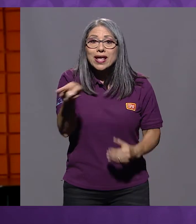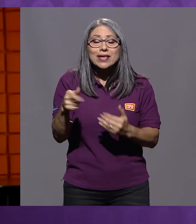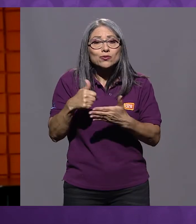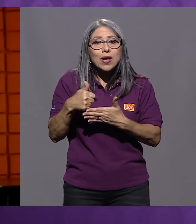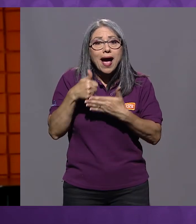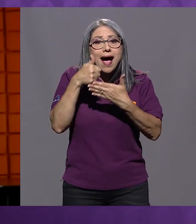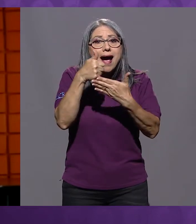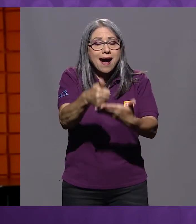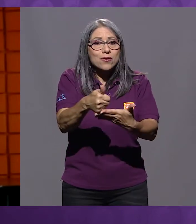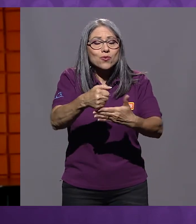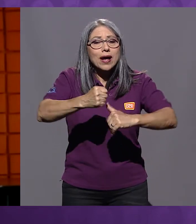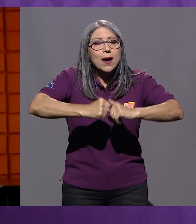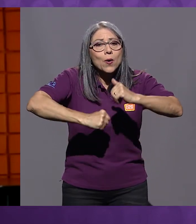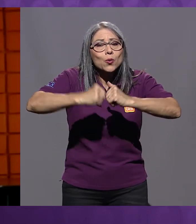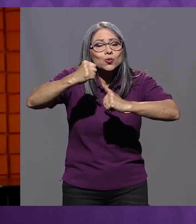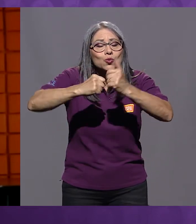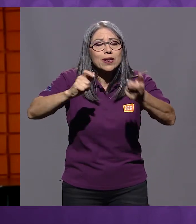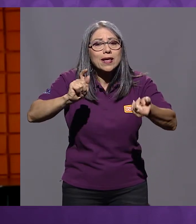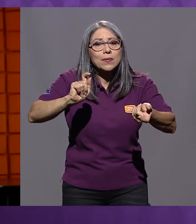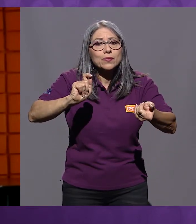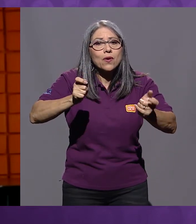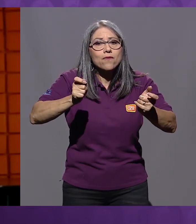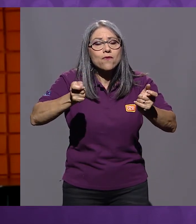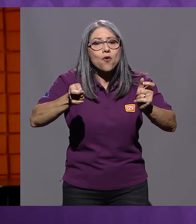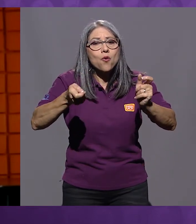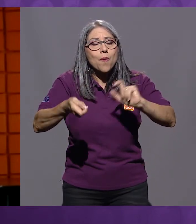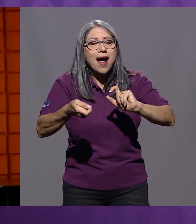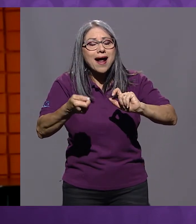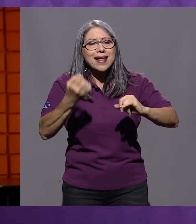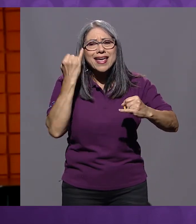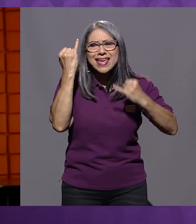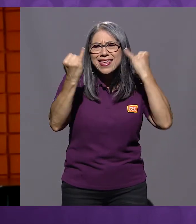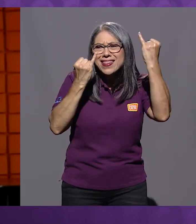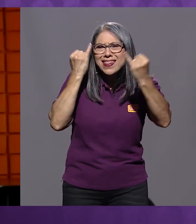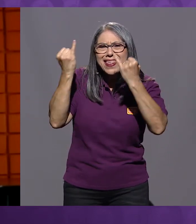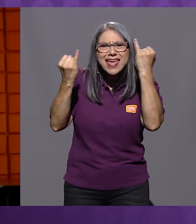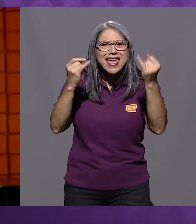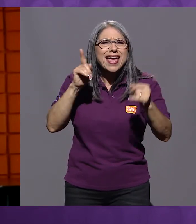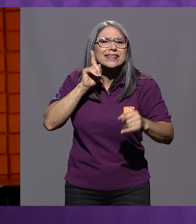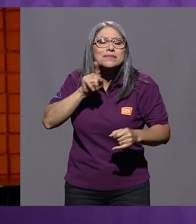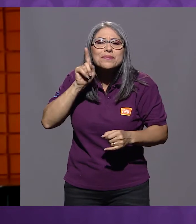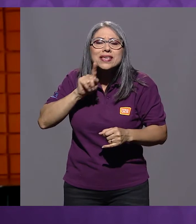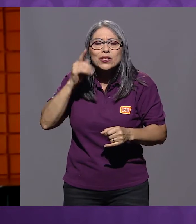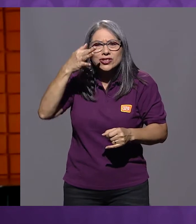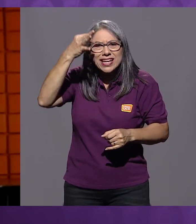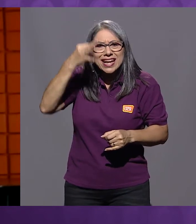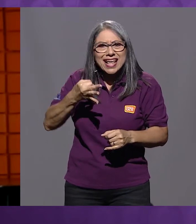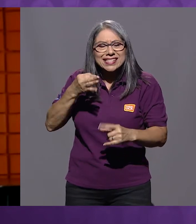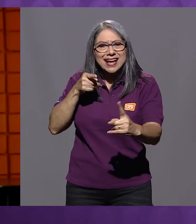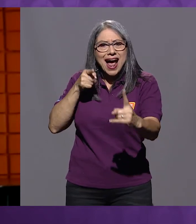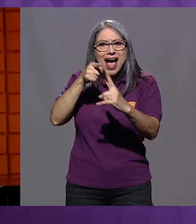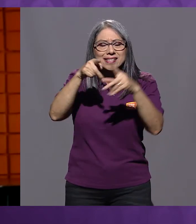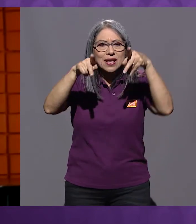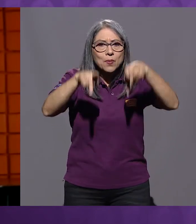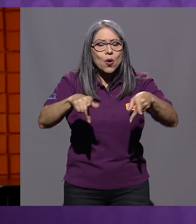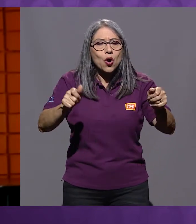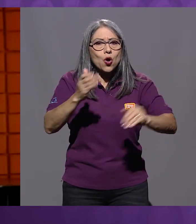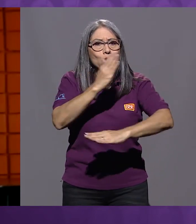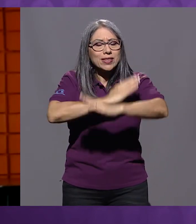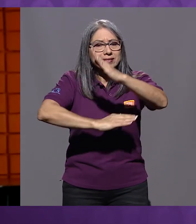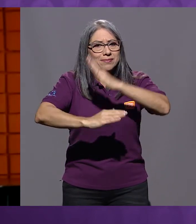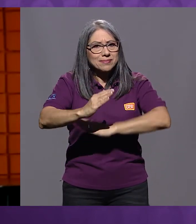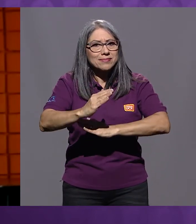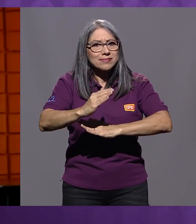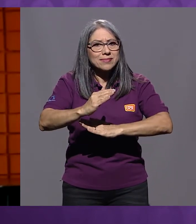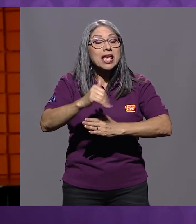a construir y a transformar todas estas ideas, estos mitos y estas creencias hacia la población con